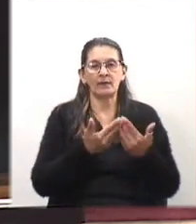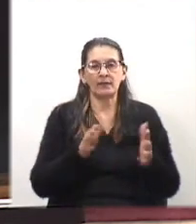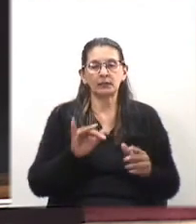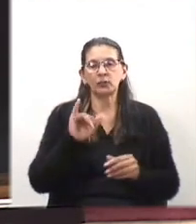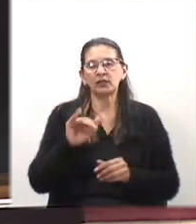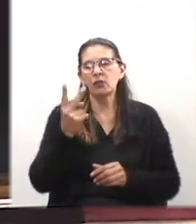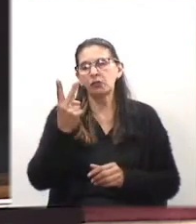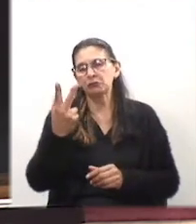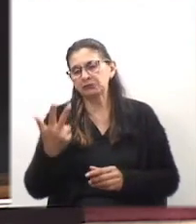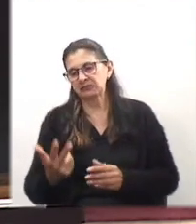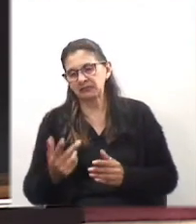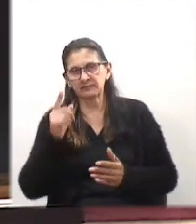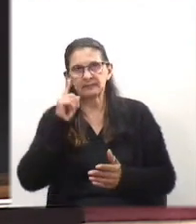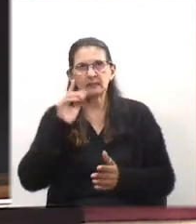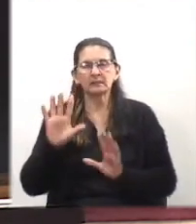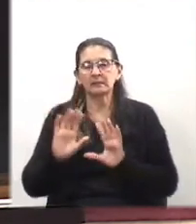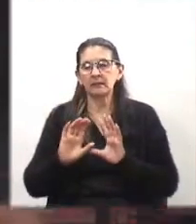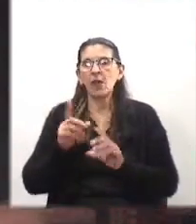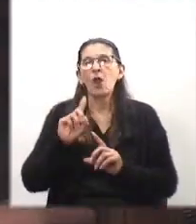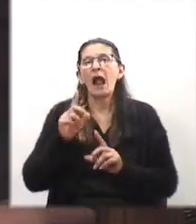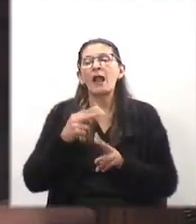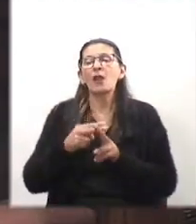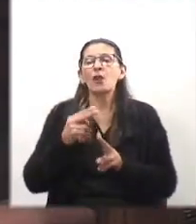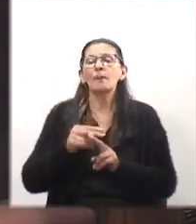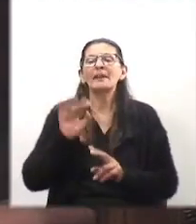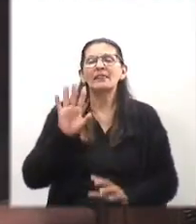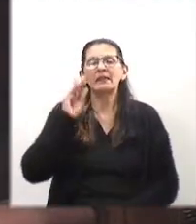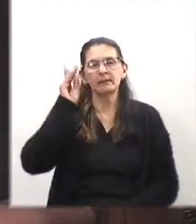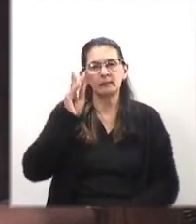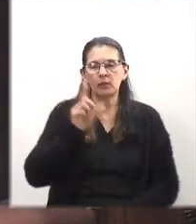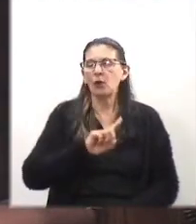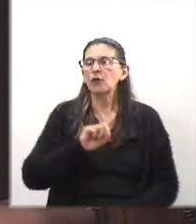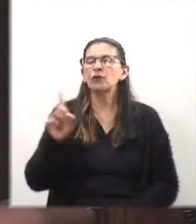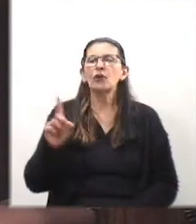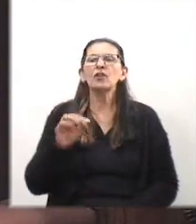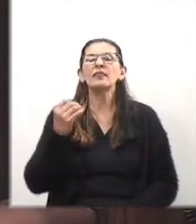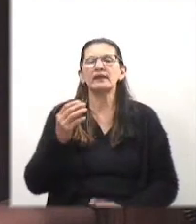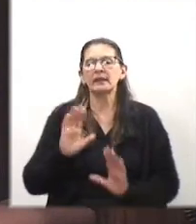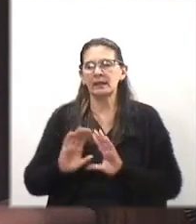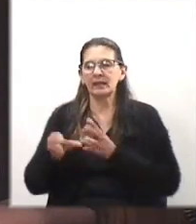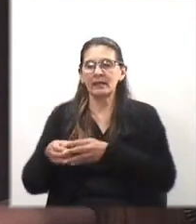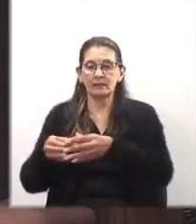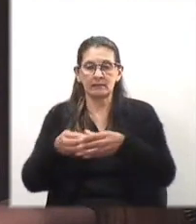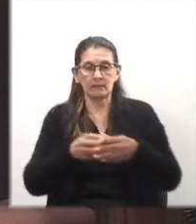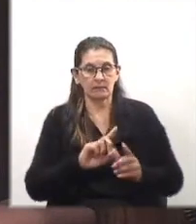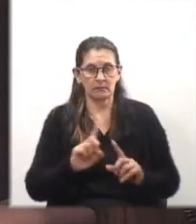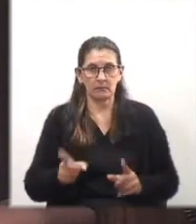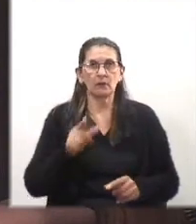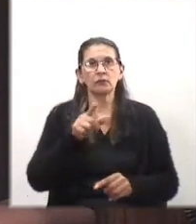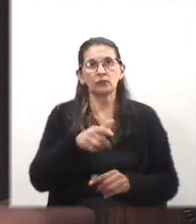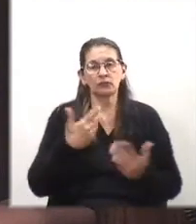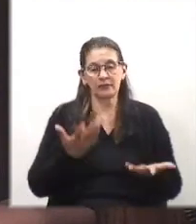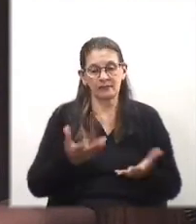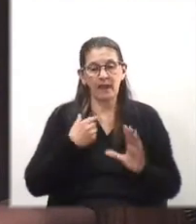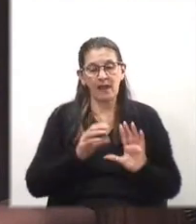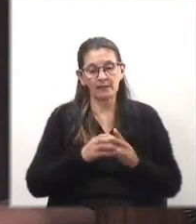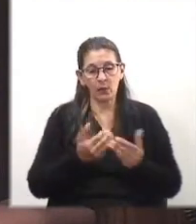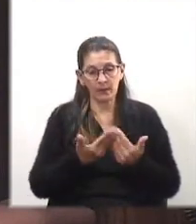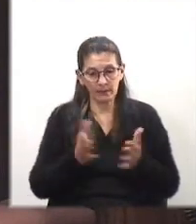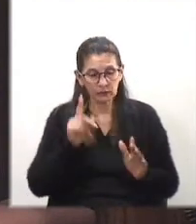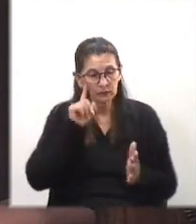planteado, pero en nombre del legislador y no en nombre del partido. Entonces ahí hablamos de la seriedad con la que Cabildo Abierto se plantó a trabajar sobre